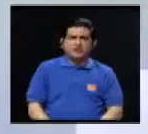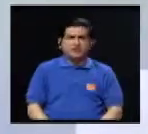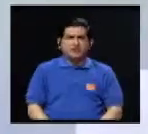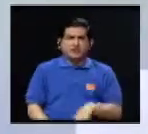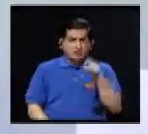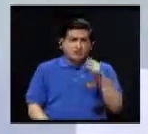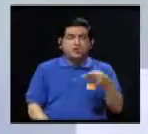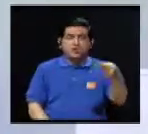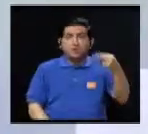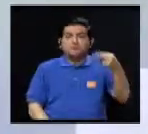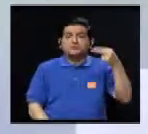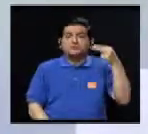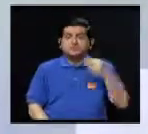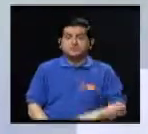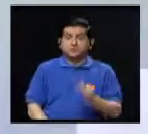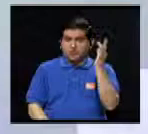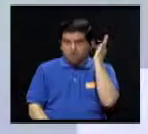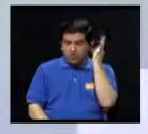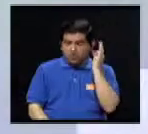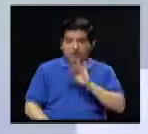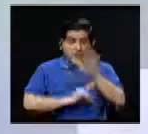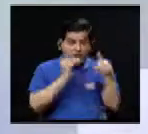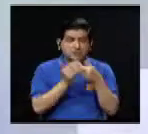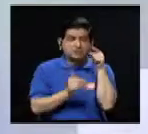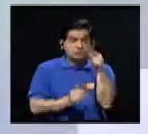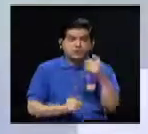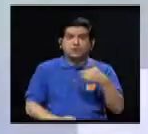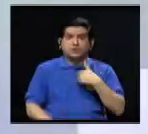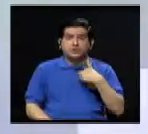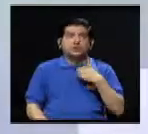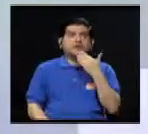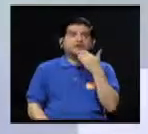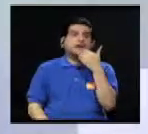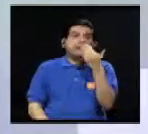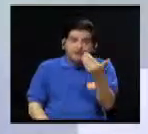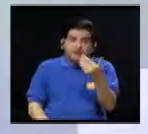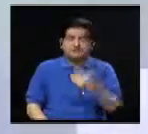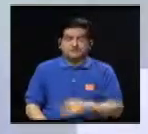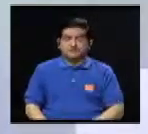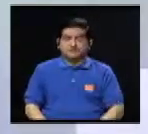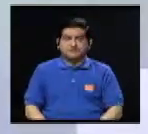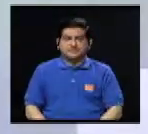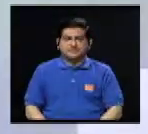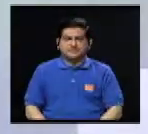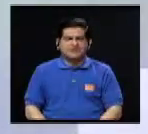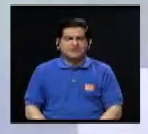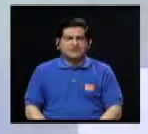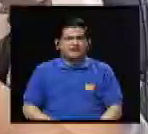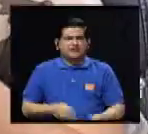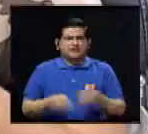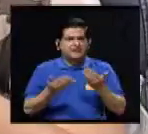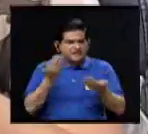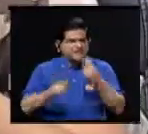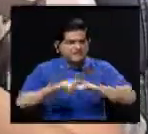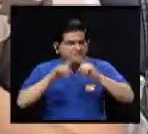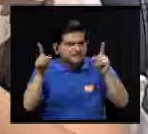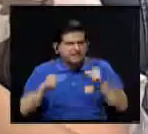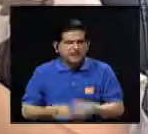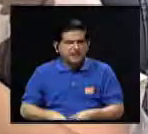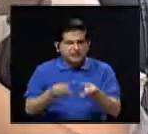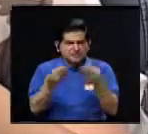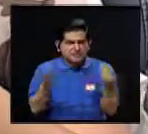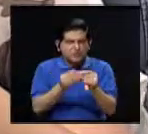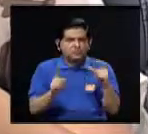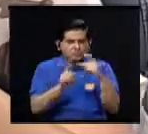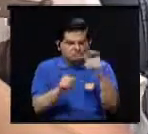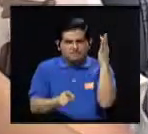claro. con estas historias de mujeres y todo eso viene gracias a Es diferente tener la producción de